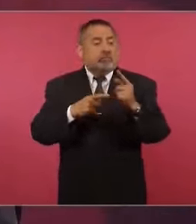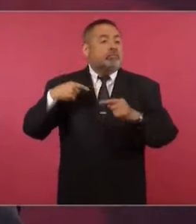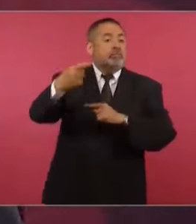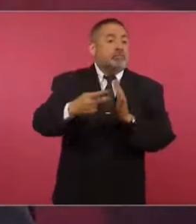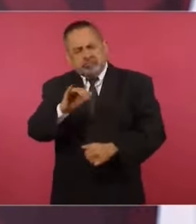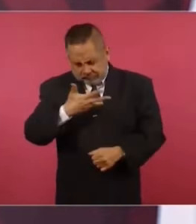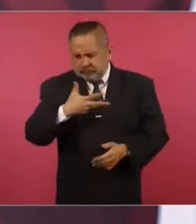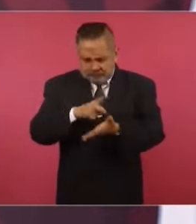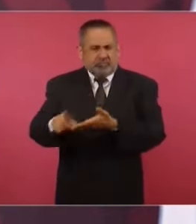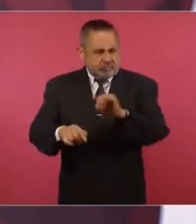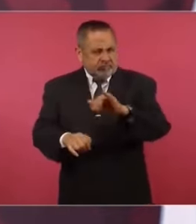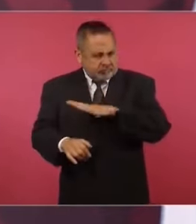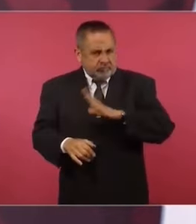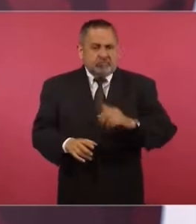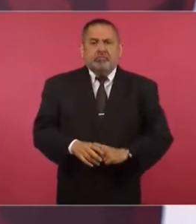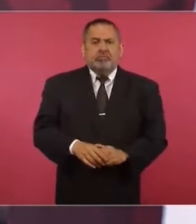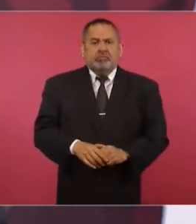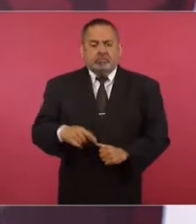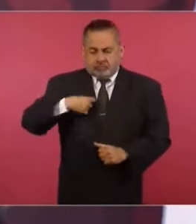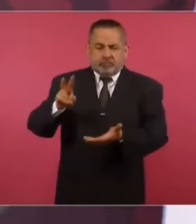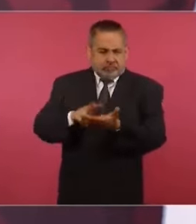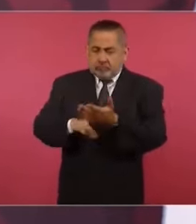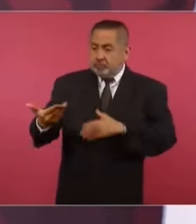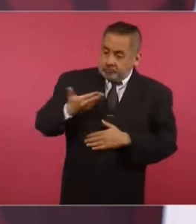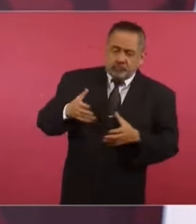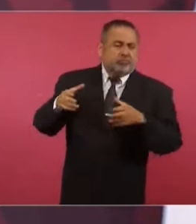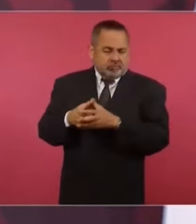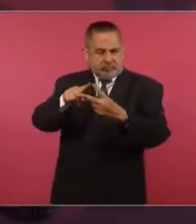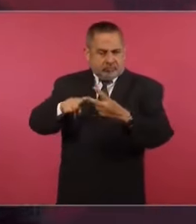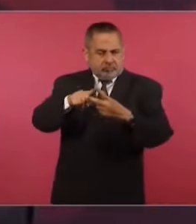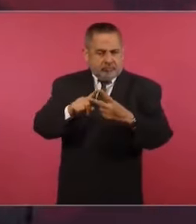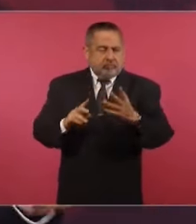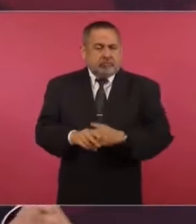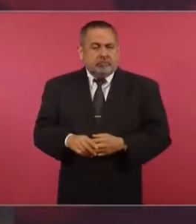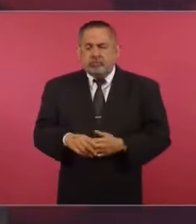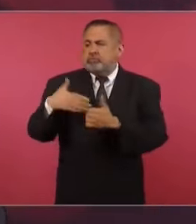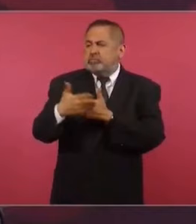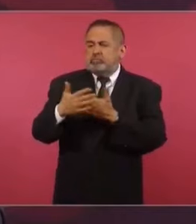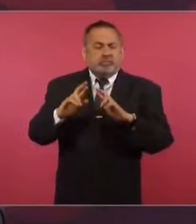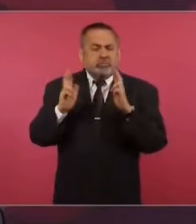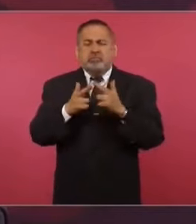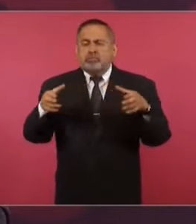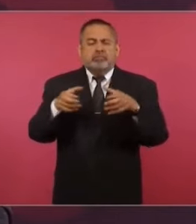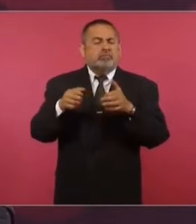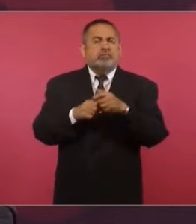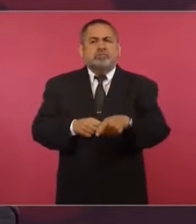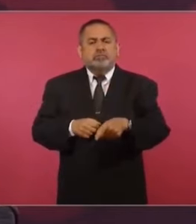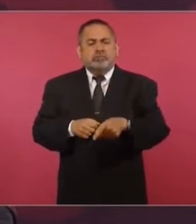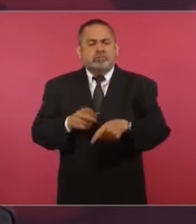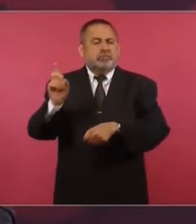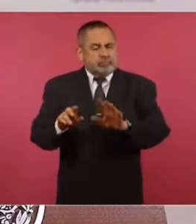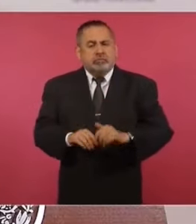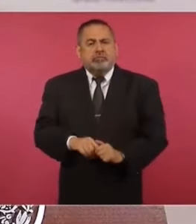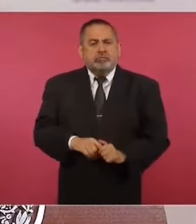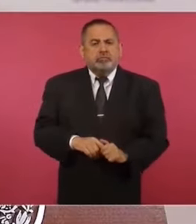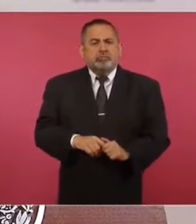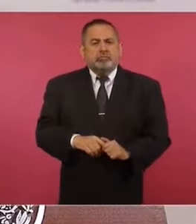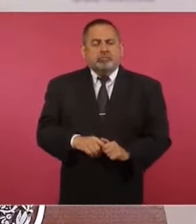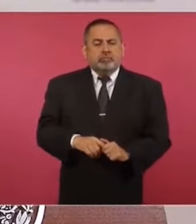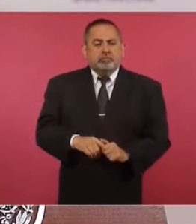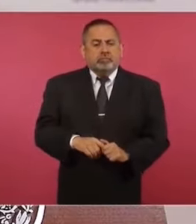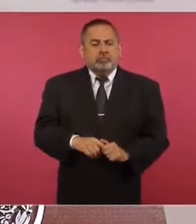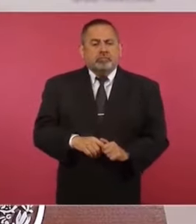haya repetición y hay que hacer valer el derecho de asilo. Vamos a tener una reunión el martes,